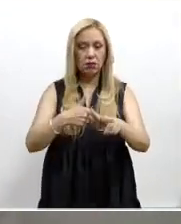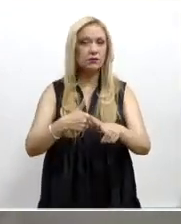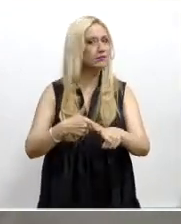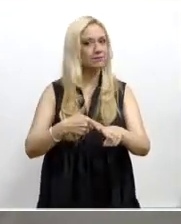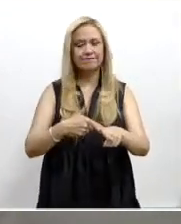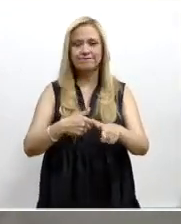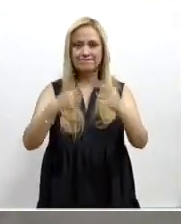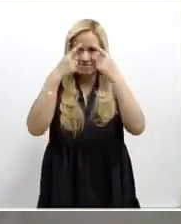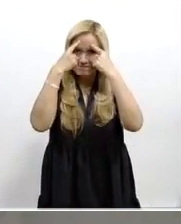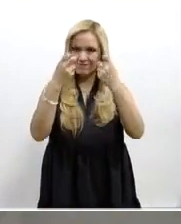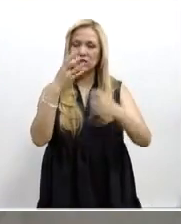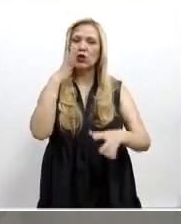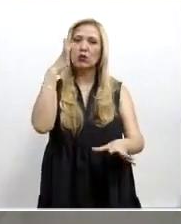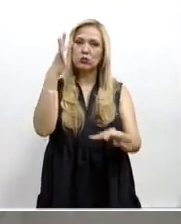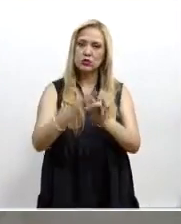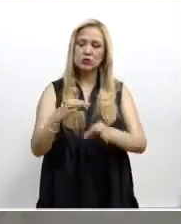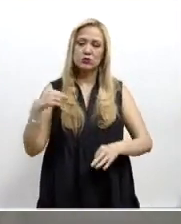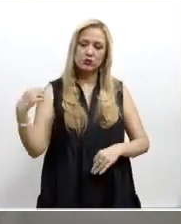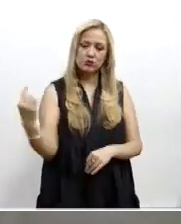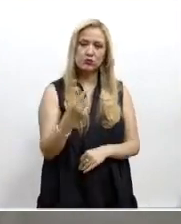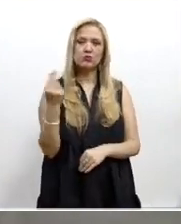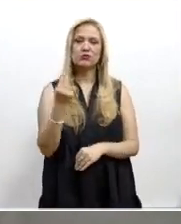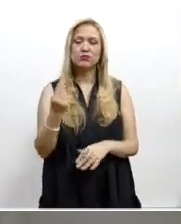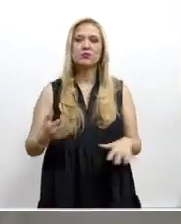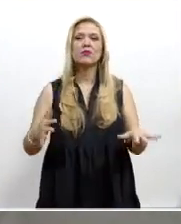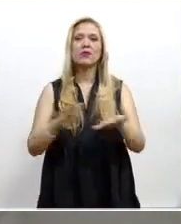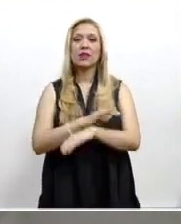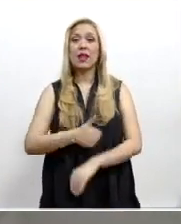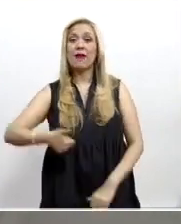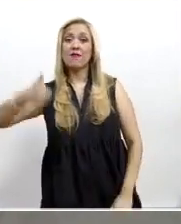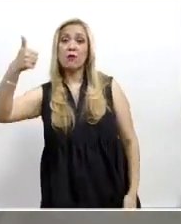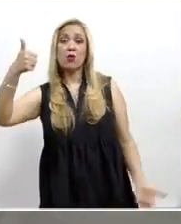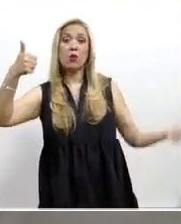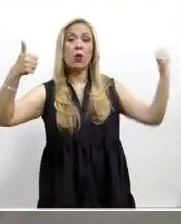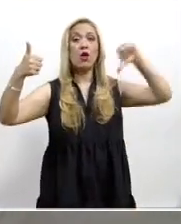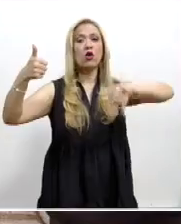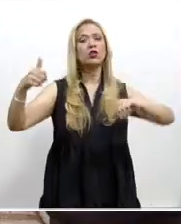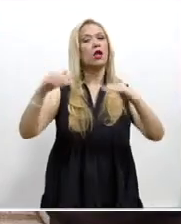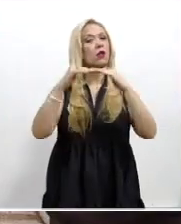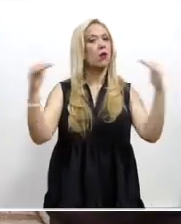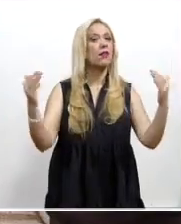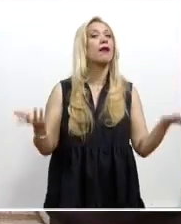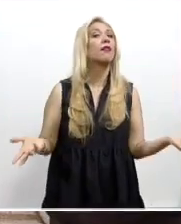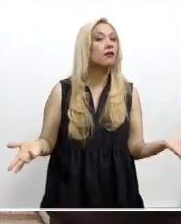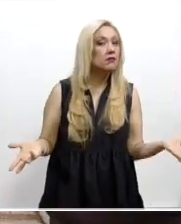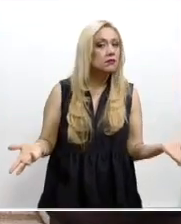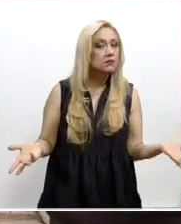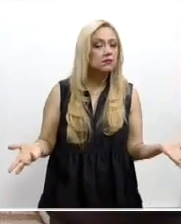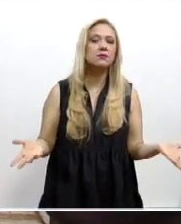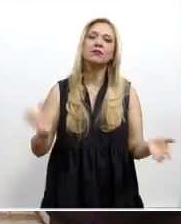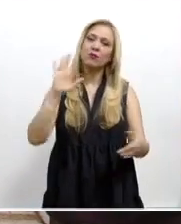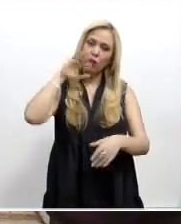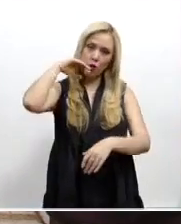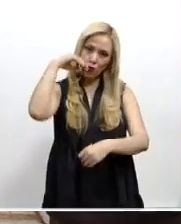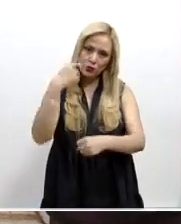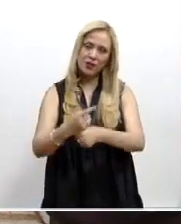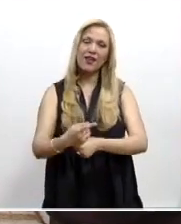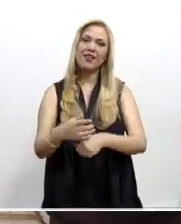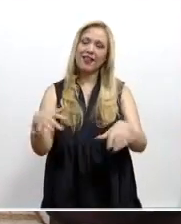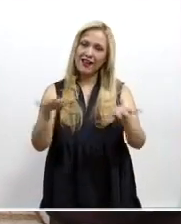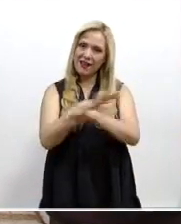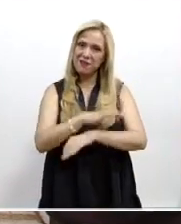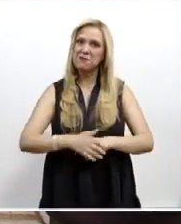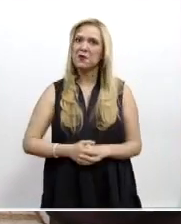ahí está nuestro compromiso y ahí está nuestro posicionamiento, o a favor o en contra de la igualdad. Así es, tener esa voluntad para hacer el